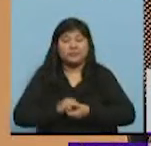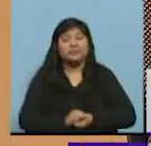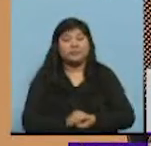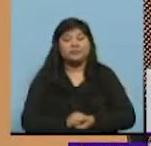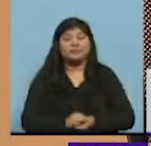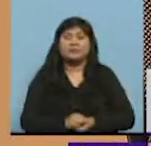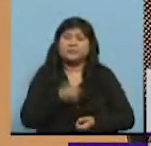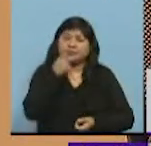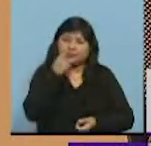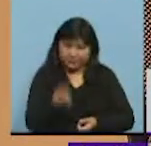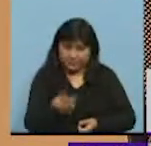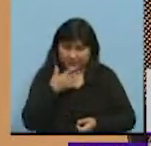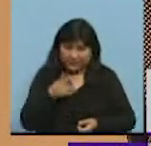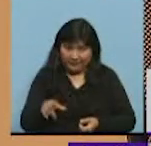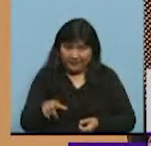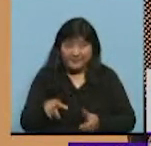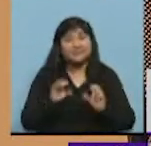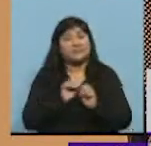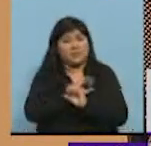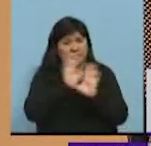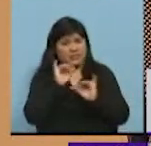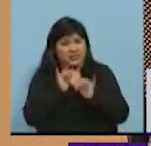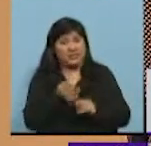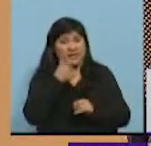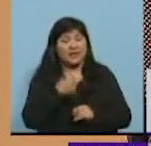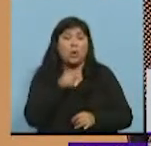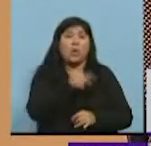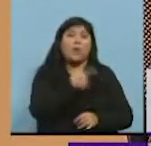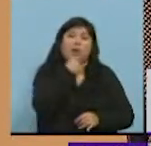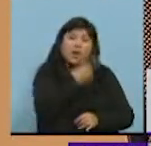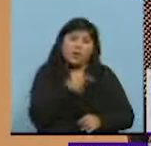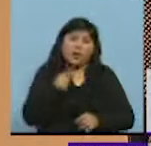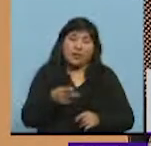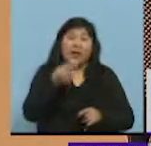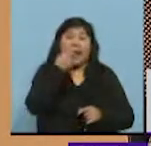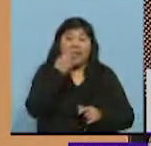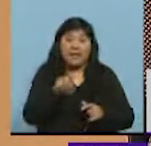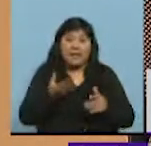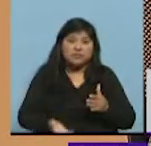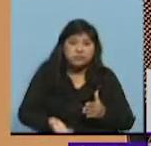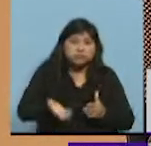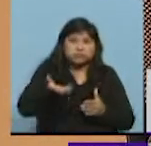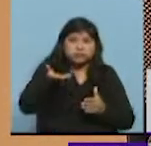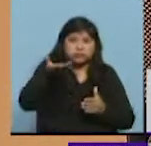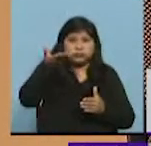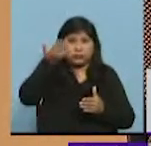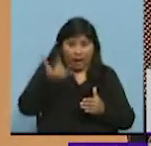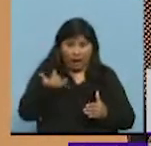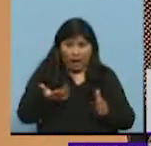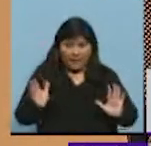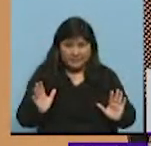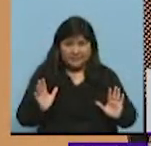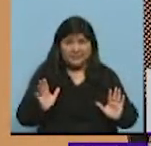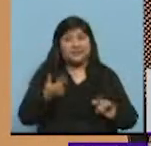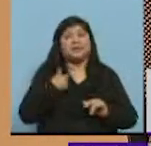fue nosotros como todos saben tenemos cuadros tarifarios que se realizan se actualizan cada tres meses comenzamos en el